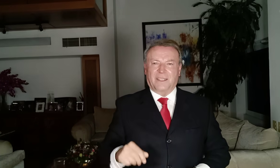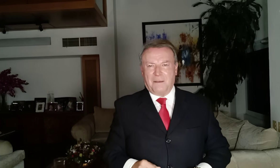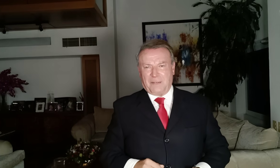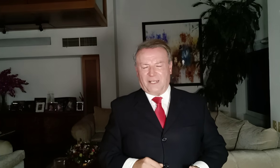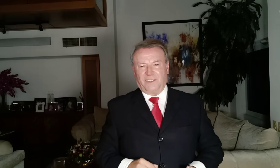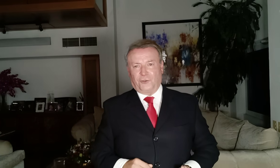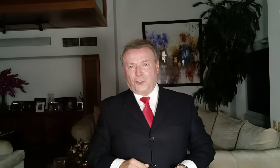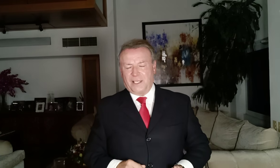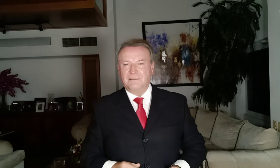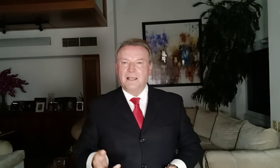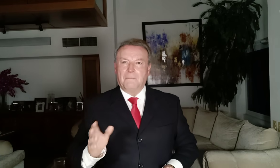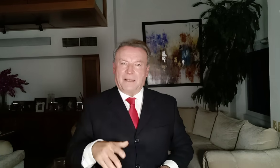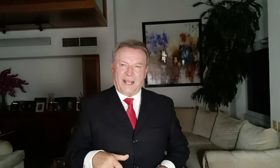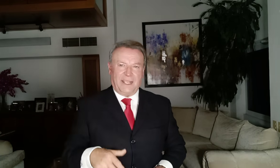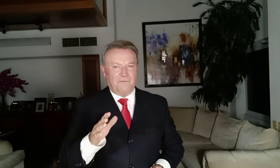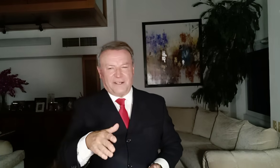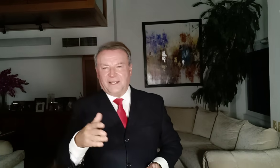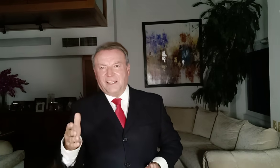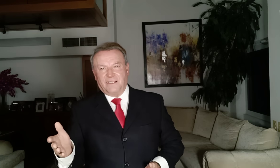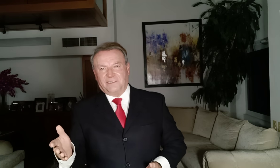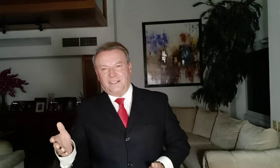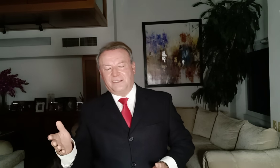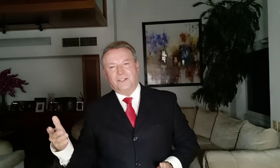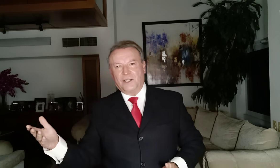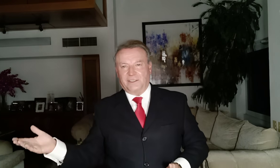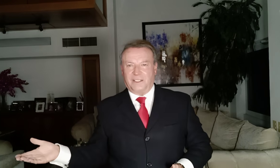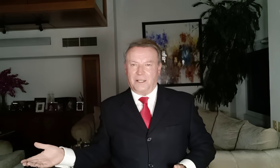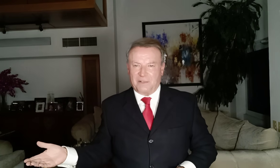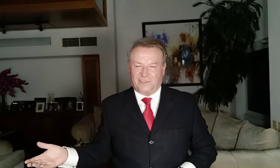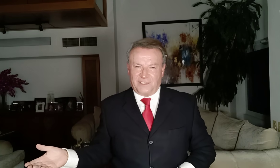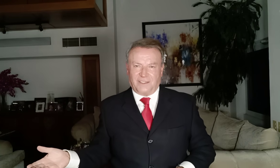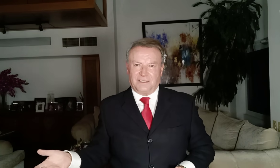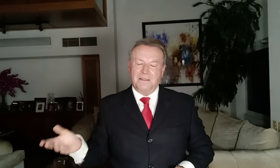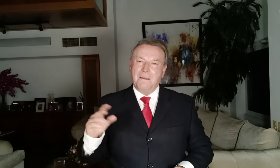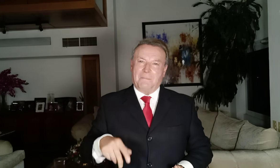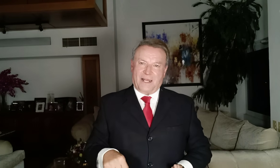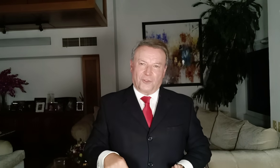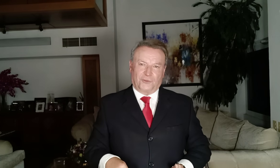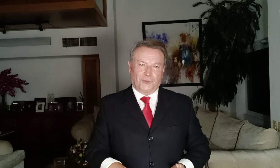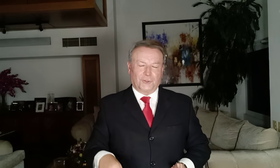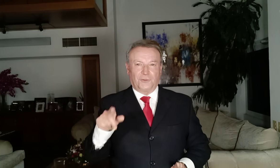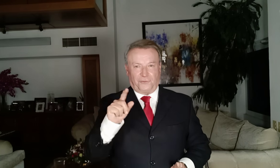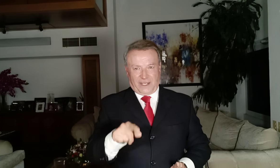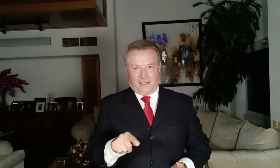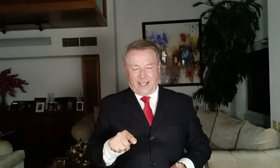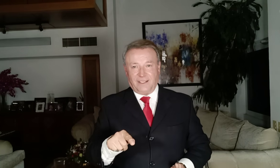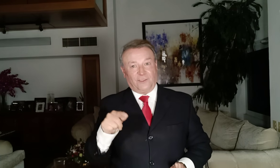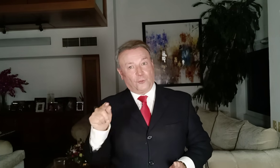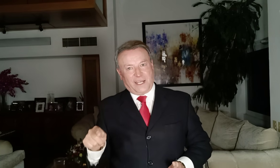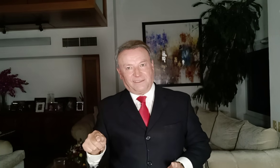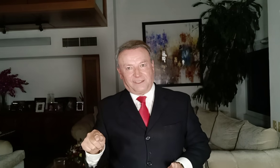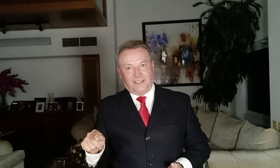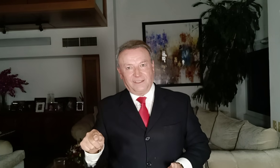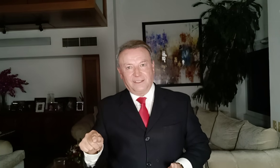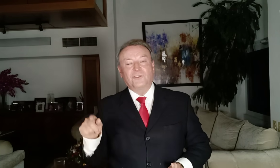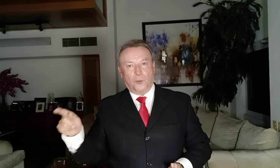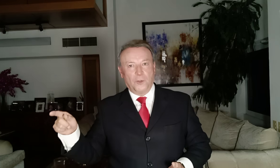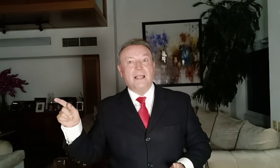que queda para la historia. Para él, Frena y el CENTE no detiene al presidente. Para nosotros, Frena y su